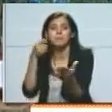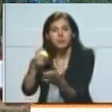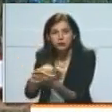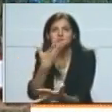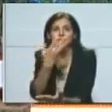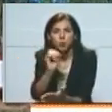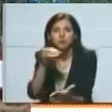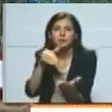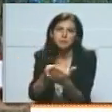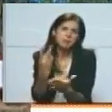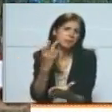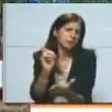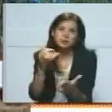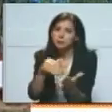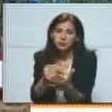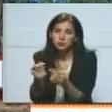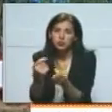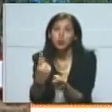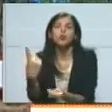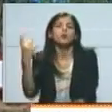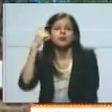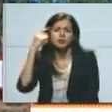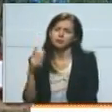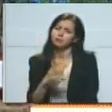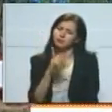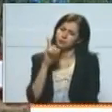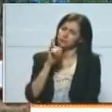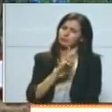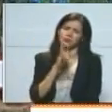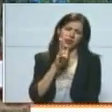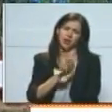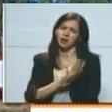mil bolívares, qué sé yo, por día. Eso es criminal.